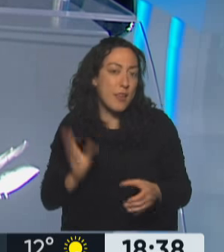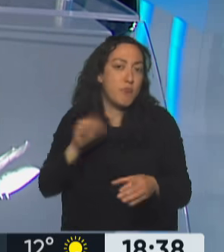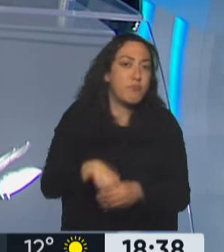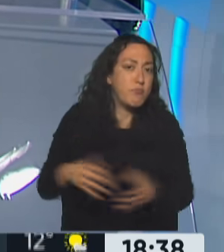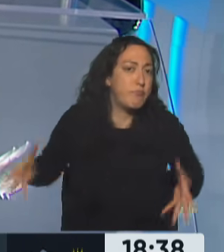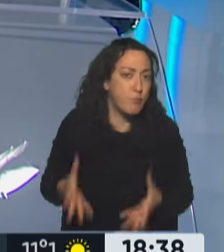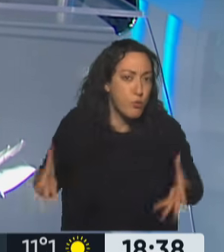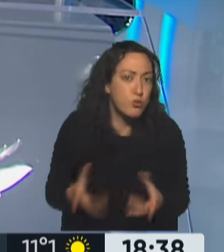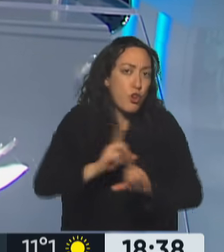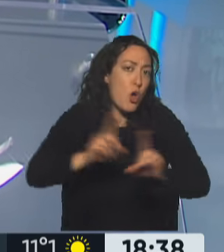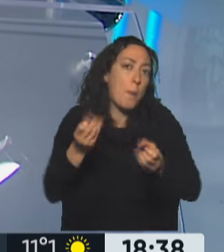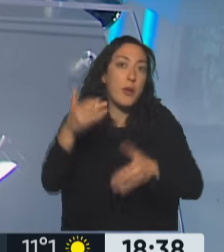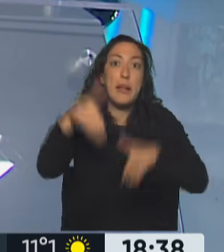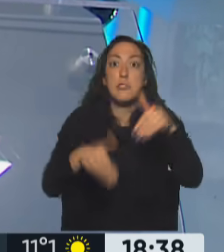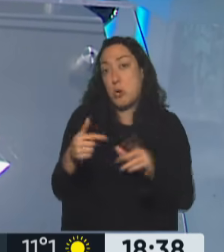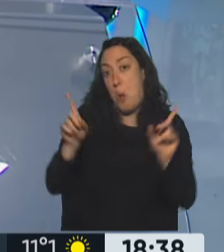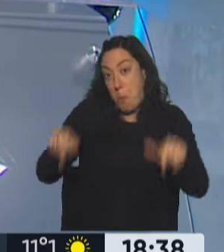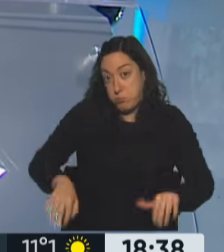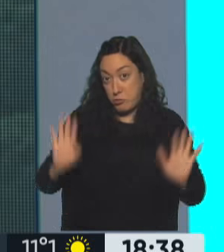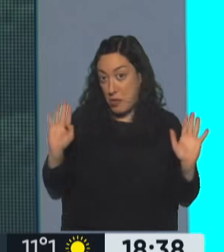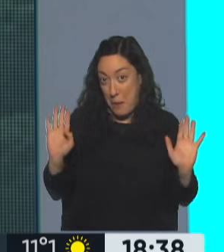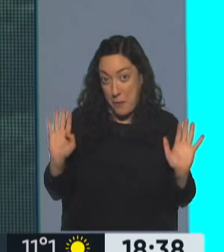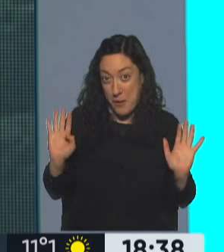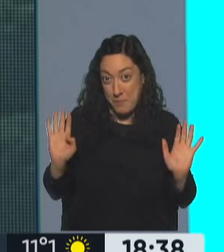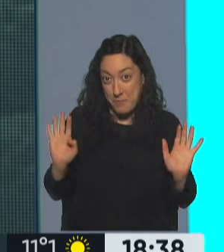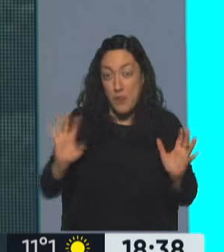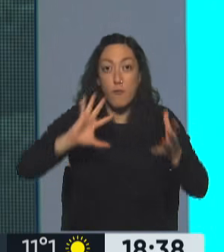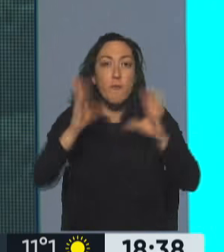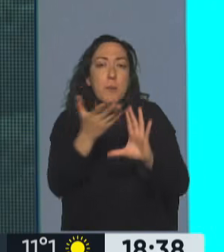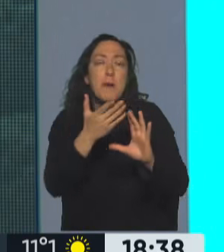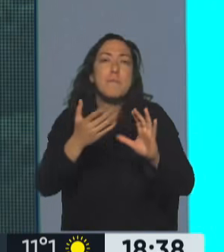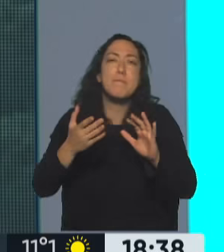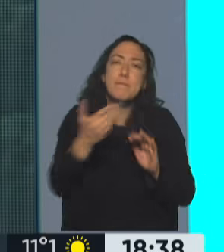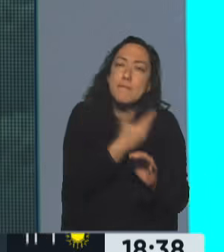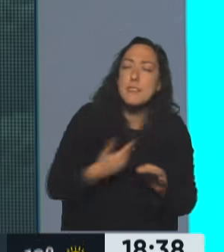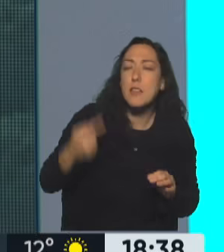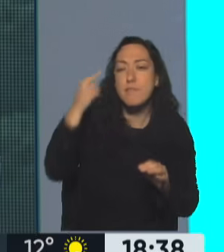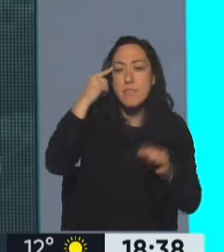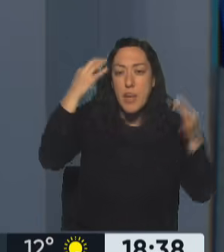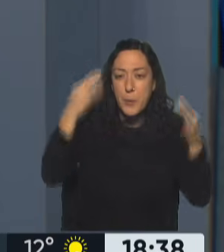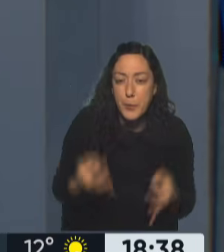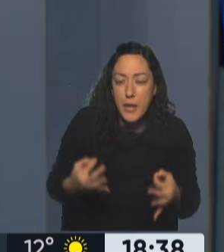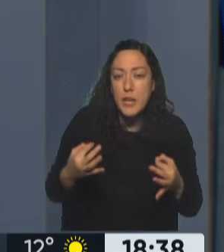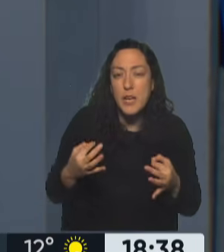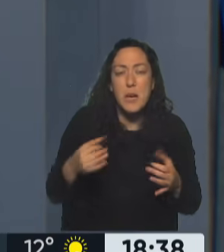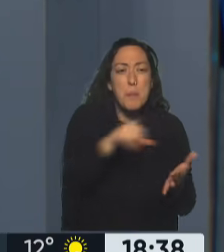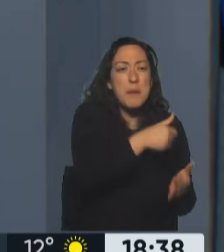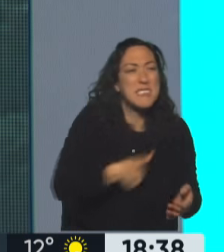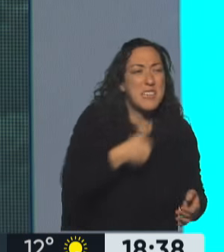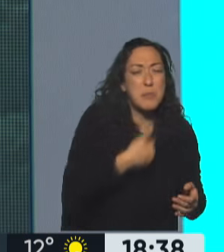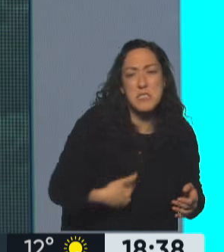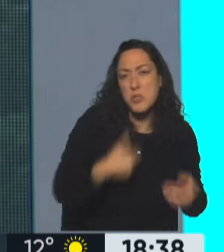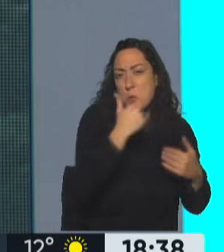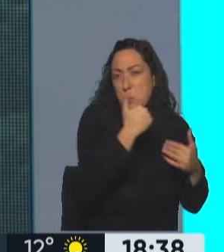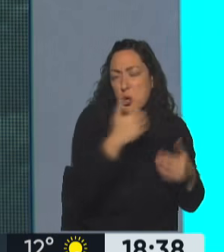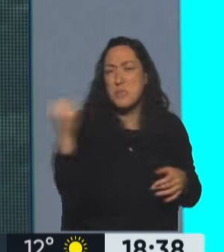Claro. porque no sabe cómo van a salir las elecciones. Es decir, el pensamiento de Estado es, más allá de eso, Mirar son un poco los más lejos, países. claro. Bueno,